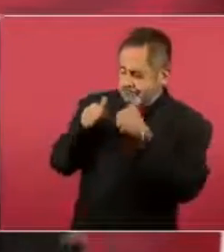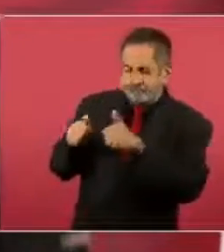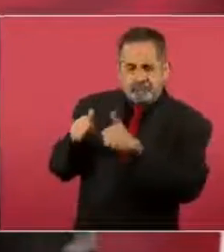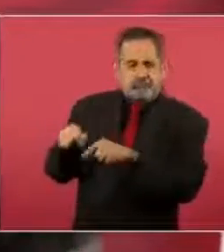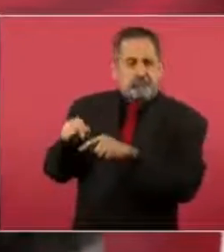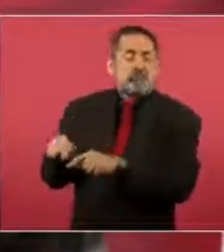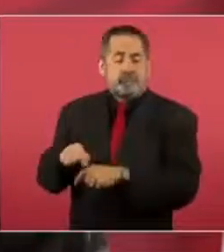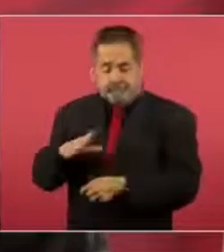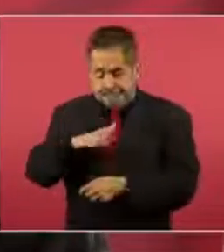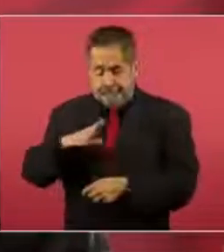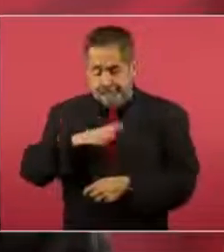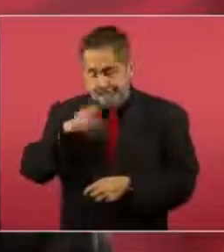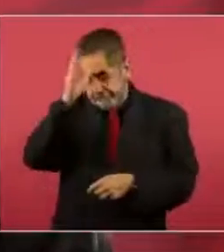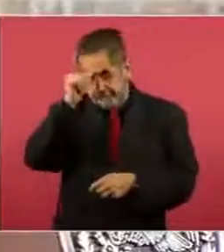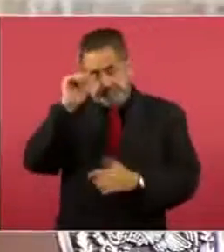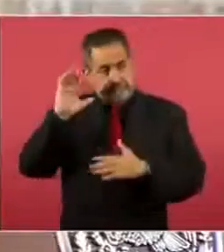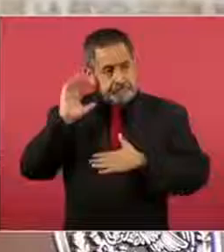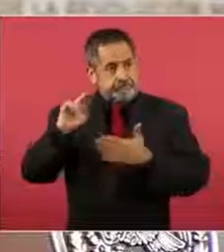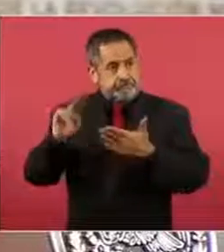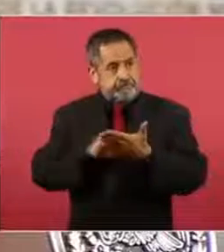inversión para